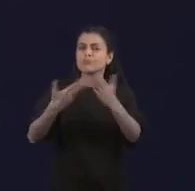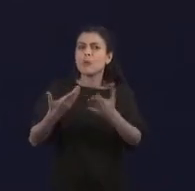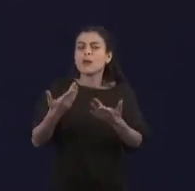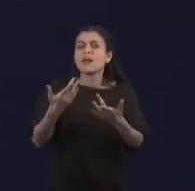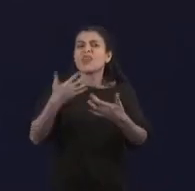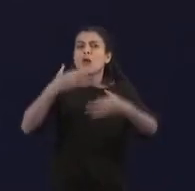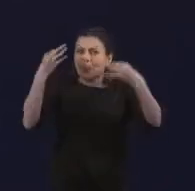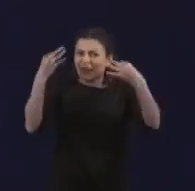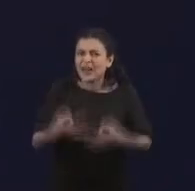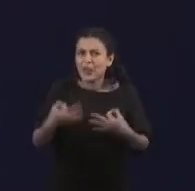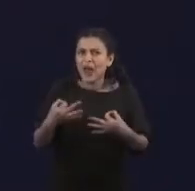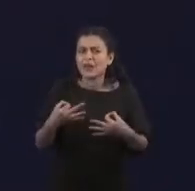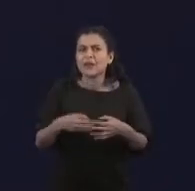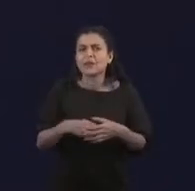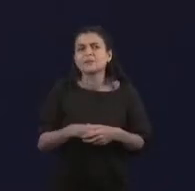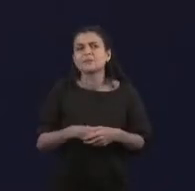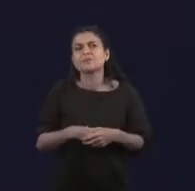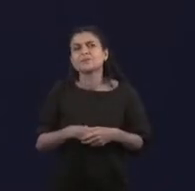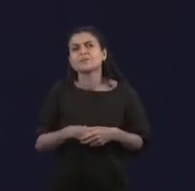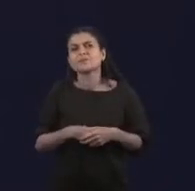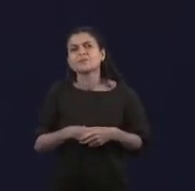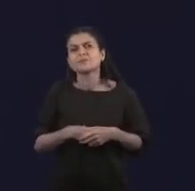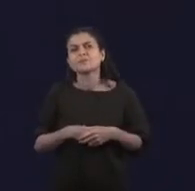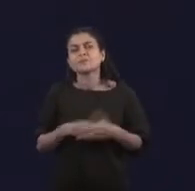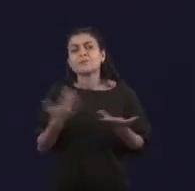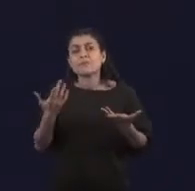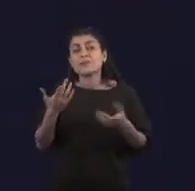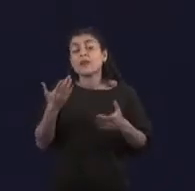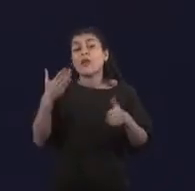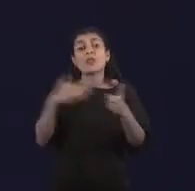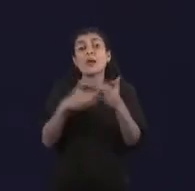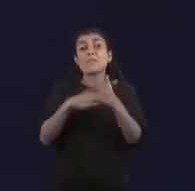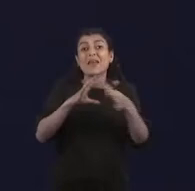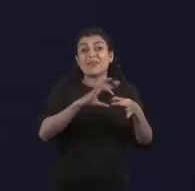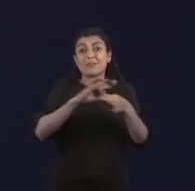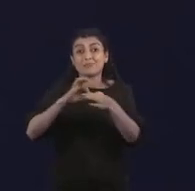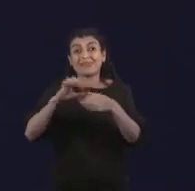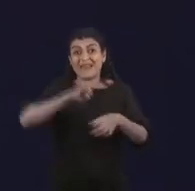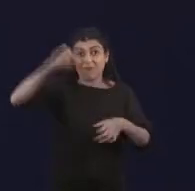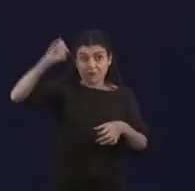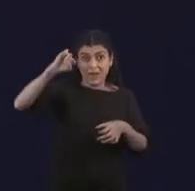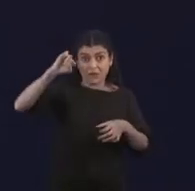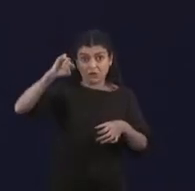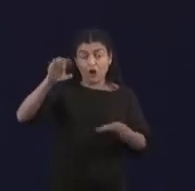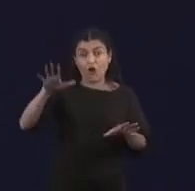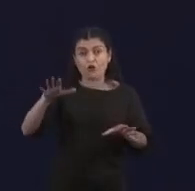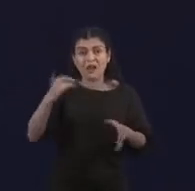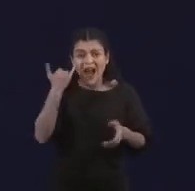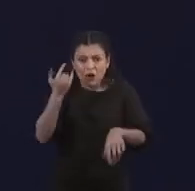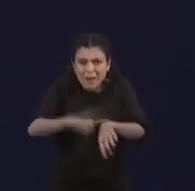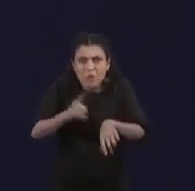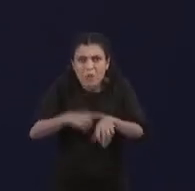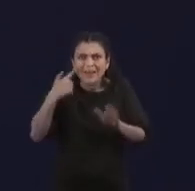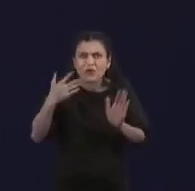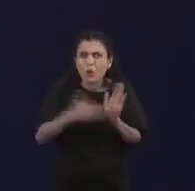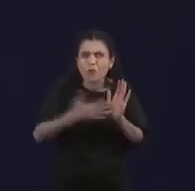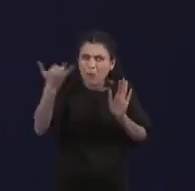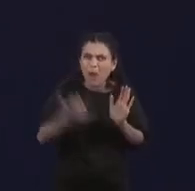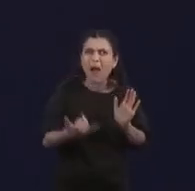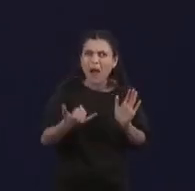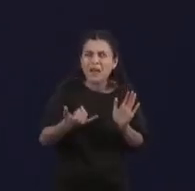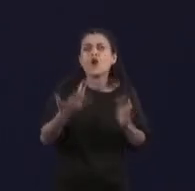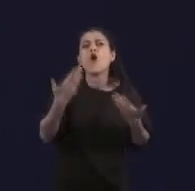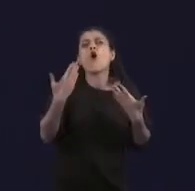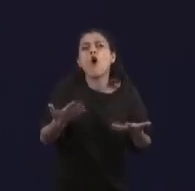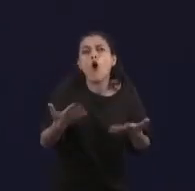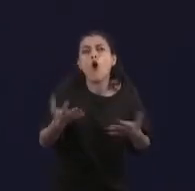en términos de la evolución versus la inflación, digamos que se entiendo a lo que apunta tu pregunta, ya lo estamos viendo, por supuesto que con